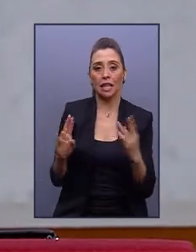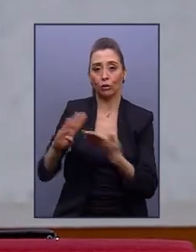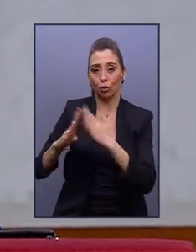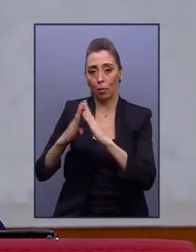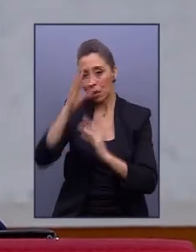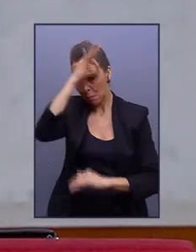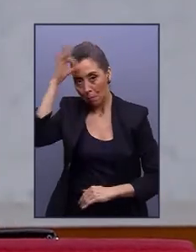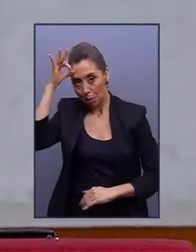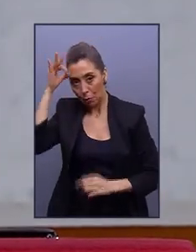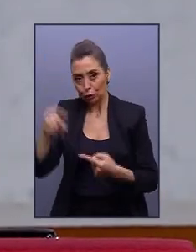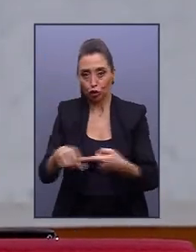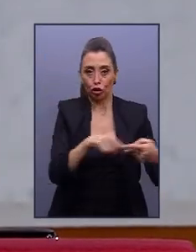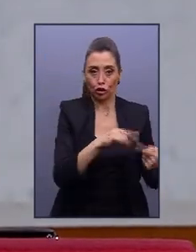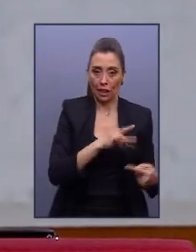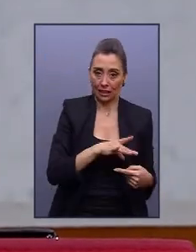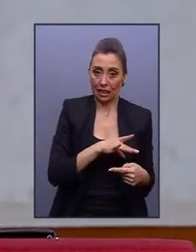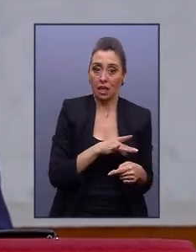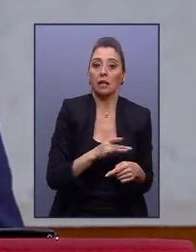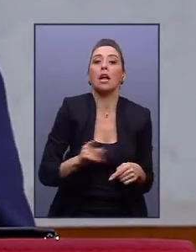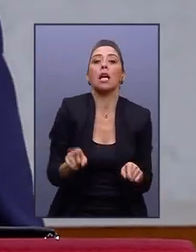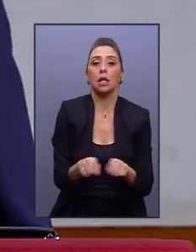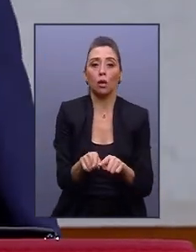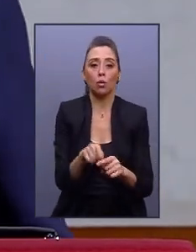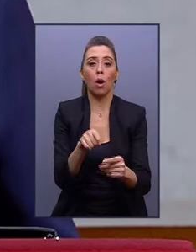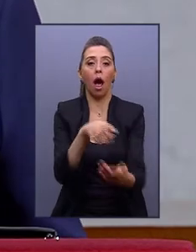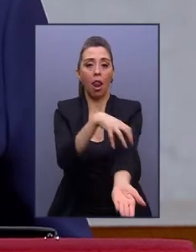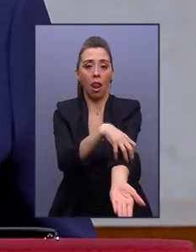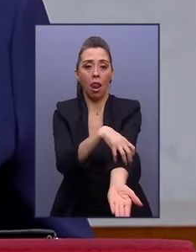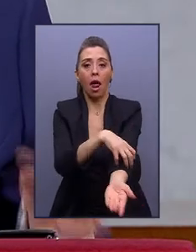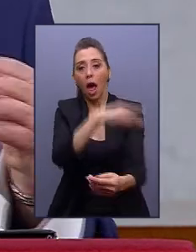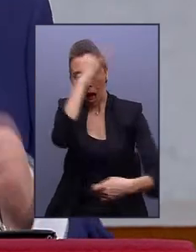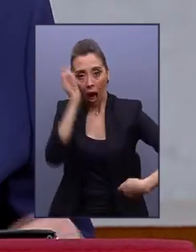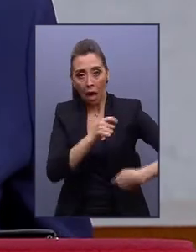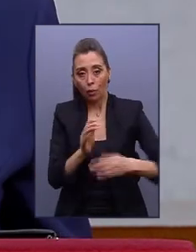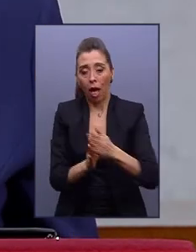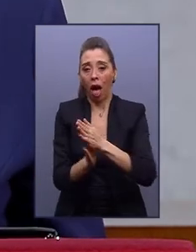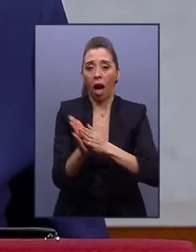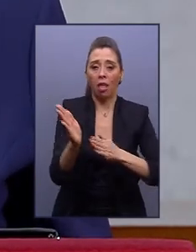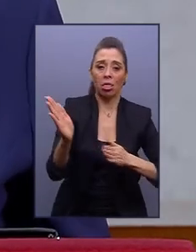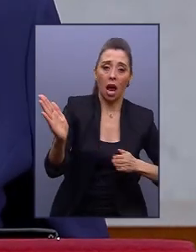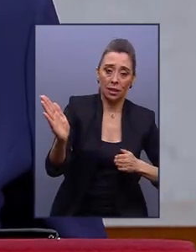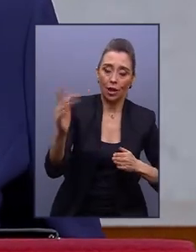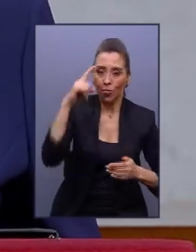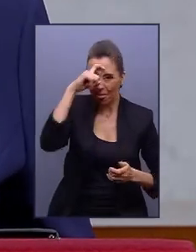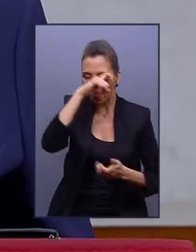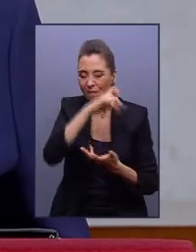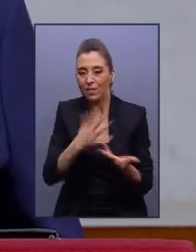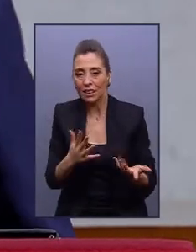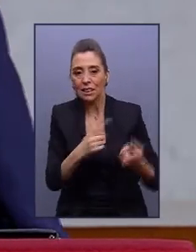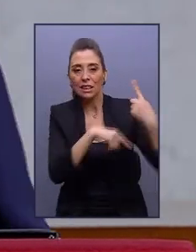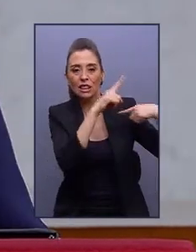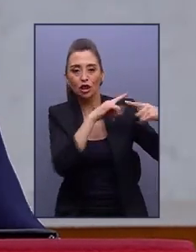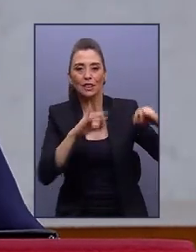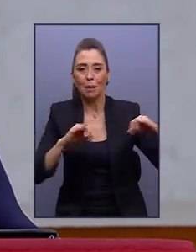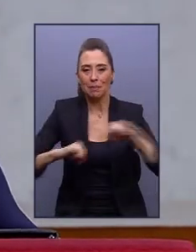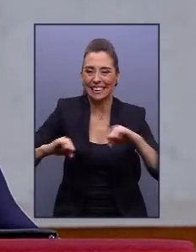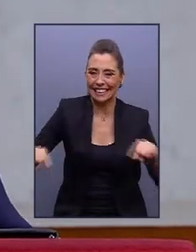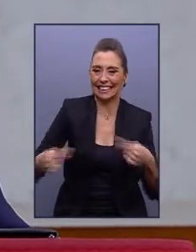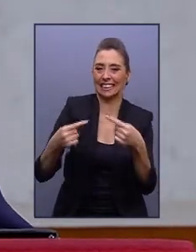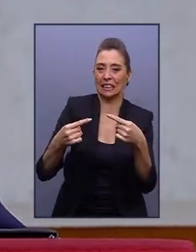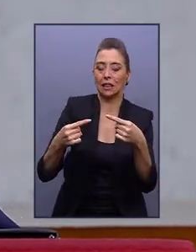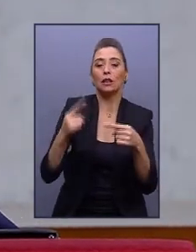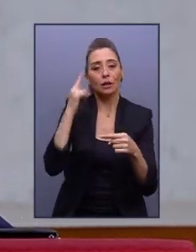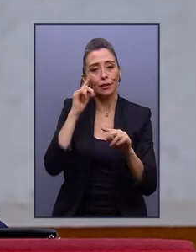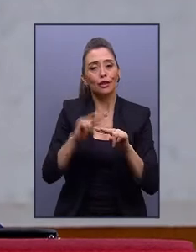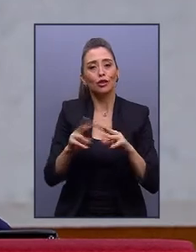pueblo mapuche y la sociedad chilena, así como el retraso de la región de la Araucanía, tiene una complejidad y alberga una tensión histórica que no se soluciona con